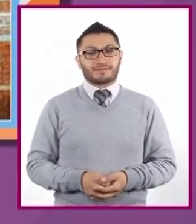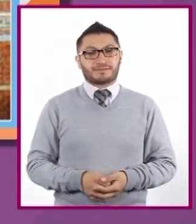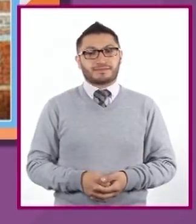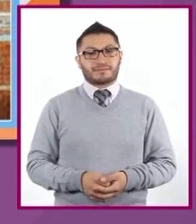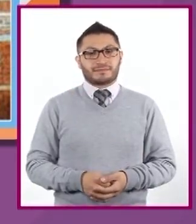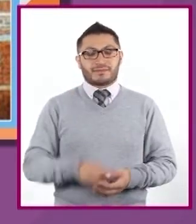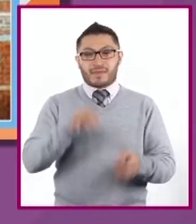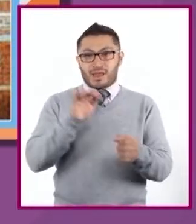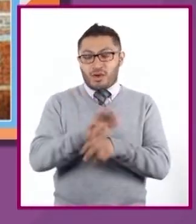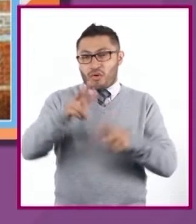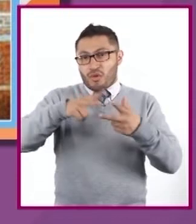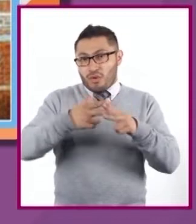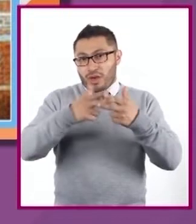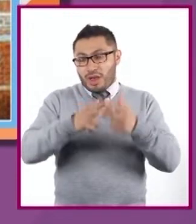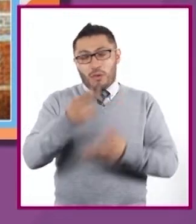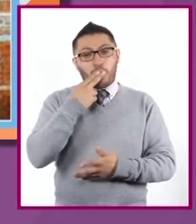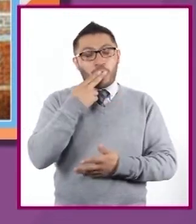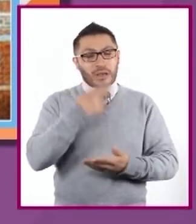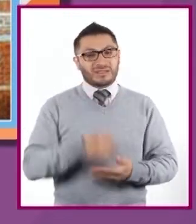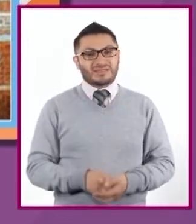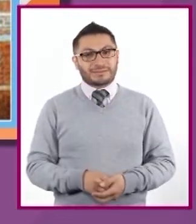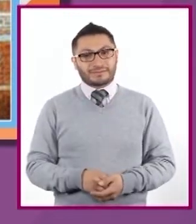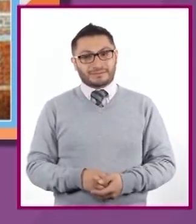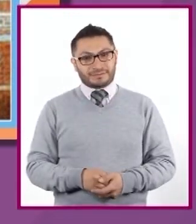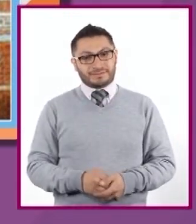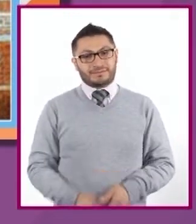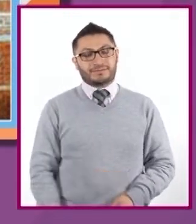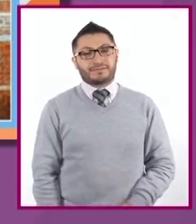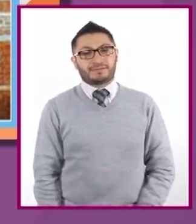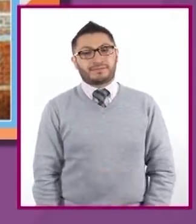¿Qué herramienta utilizan?